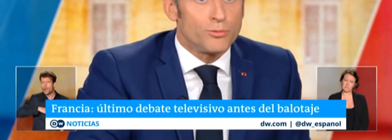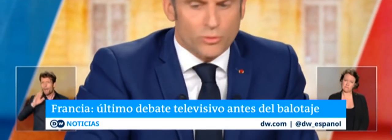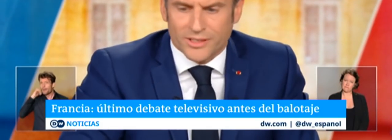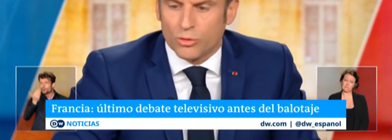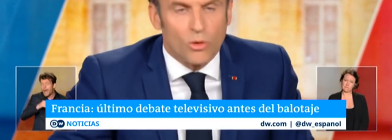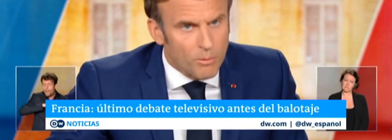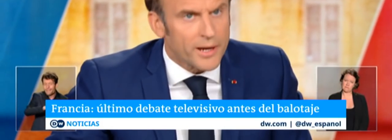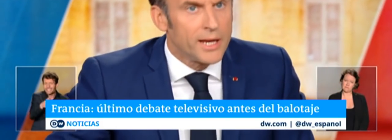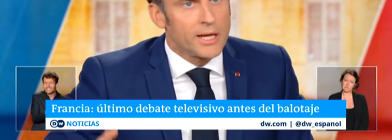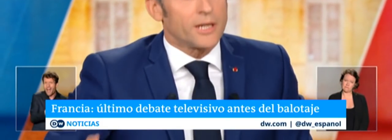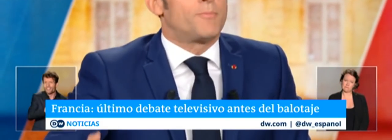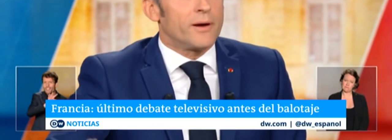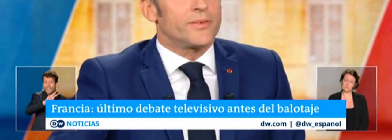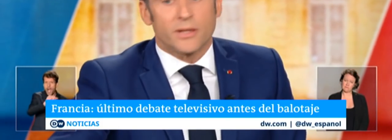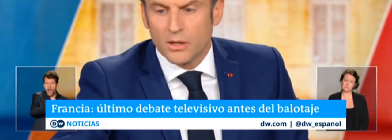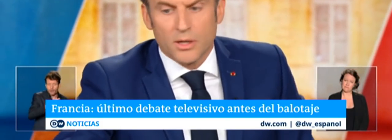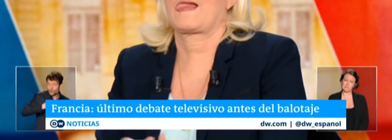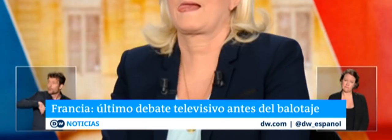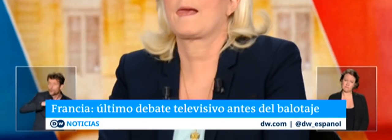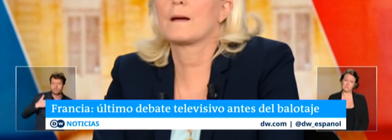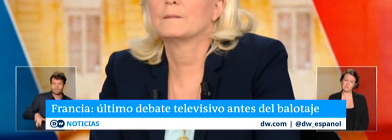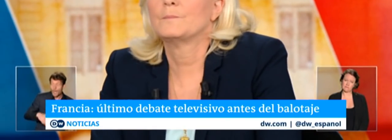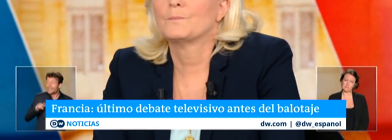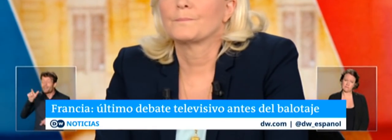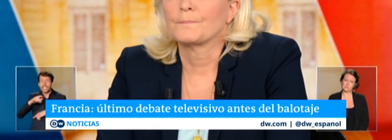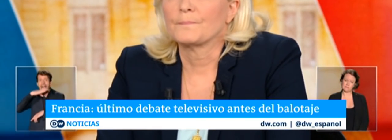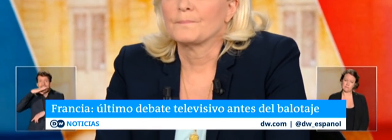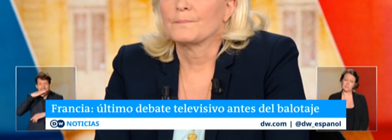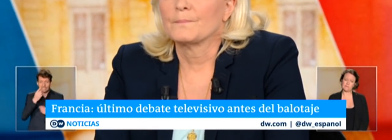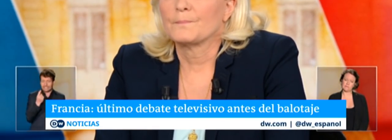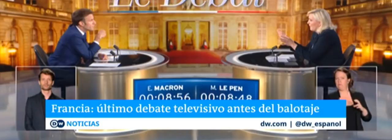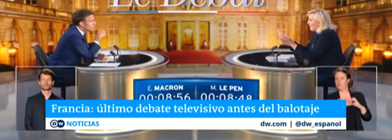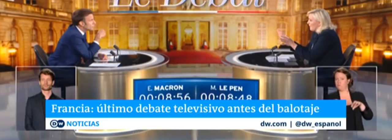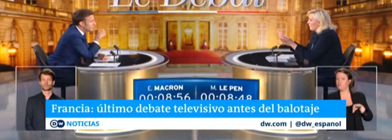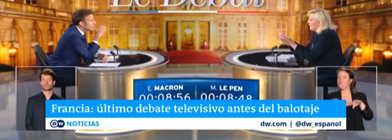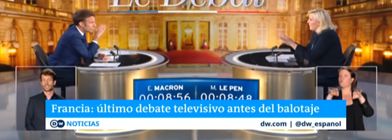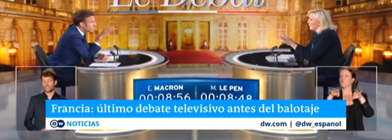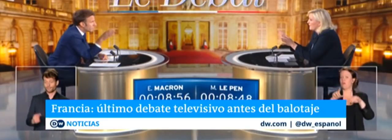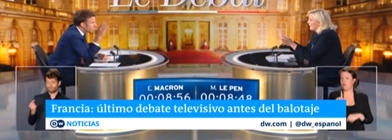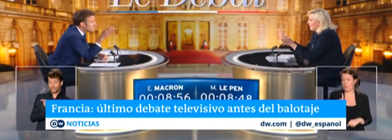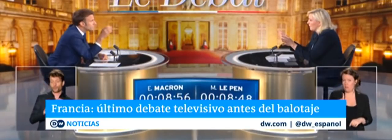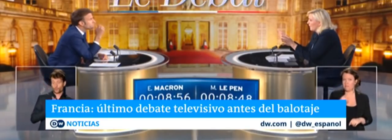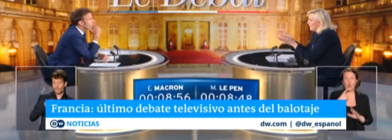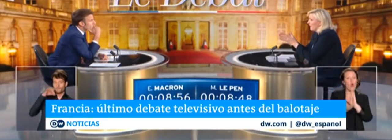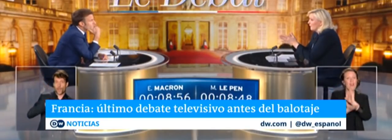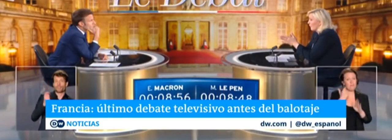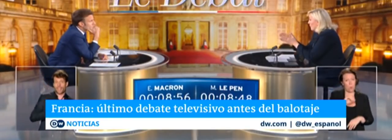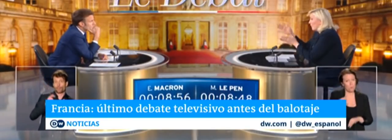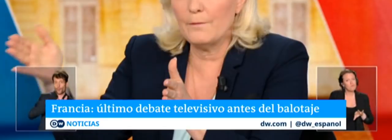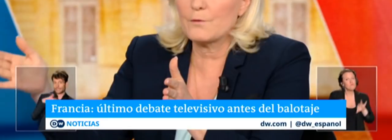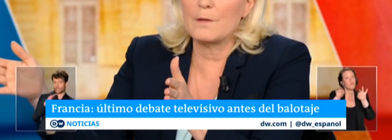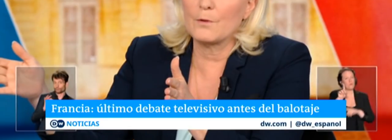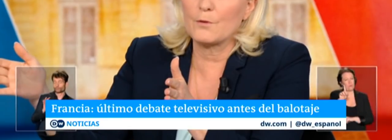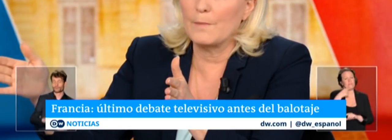del euro la moneda única europea por su parte el epen prometió una profunda reforma de la unión europea y que trabajará